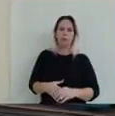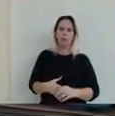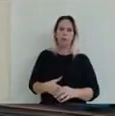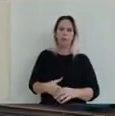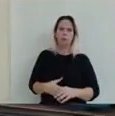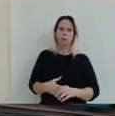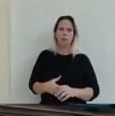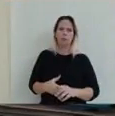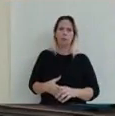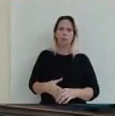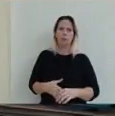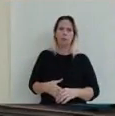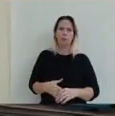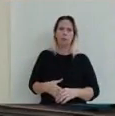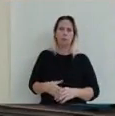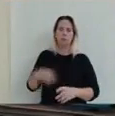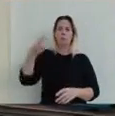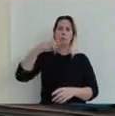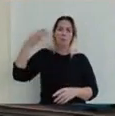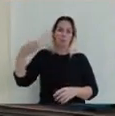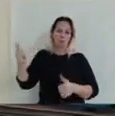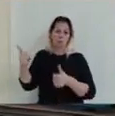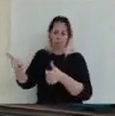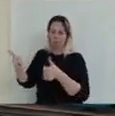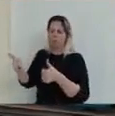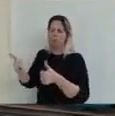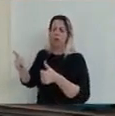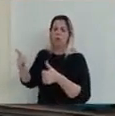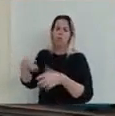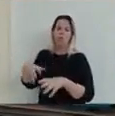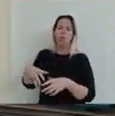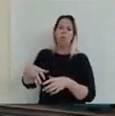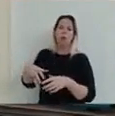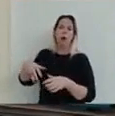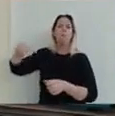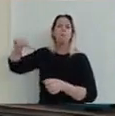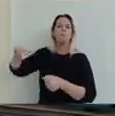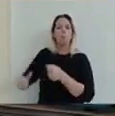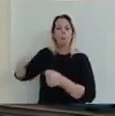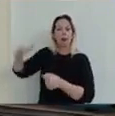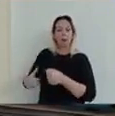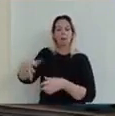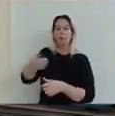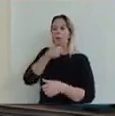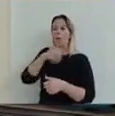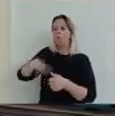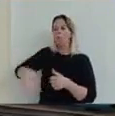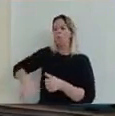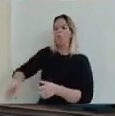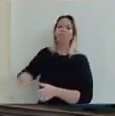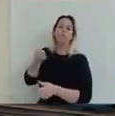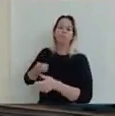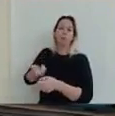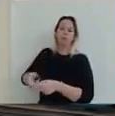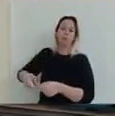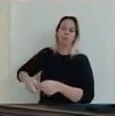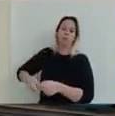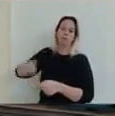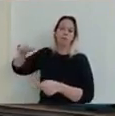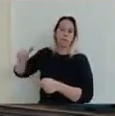bombas que están, que tienen en la planta potabilizadora, y después nosotros nos acercamos a la salida del río Yatay, donde también vimos